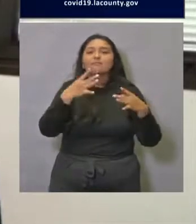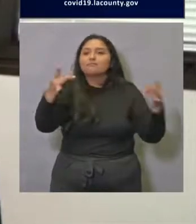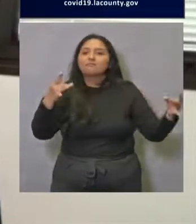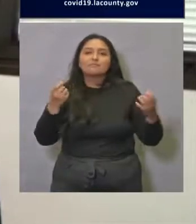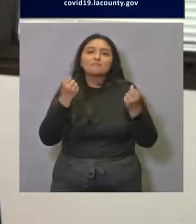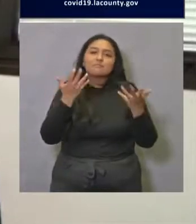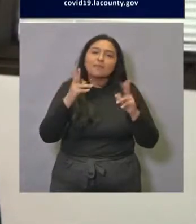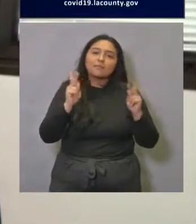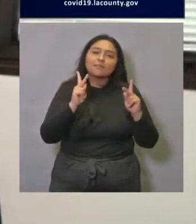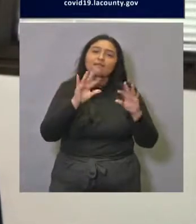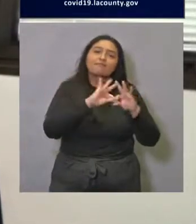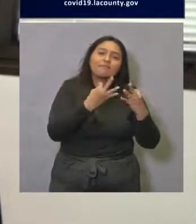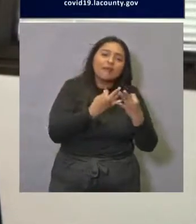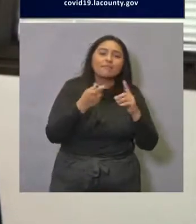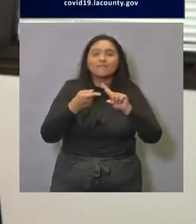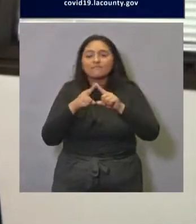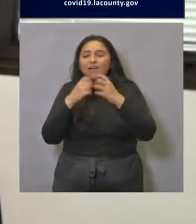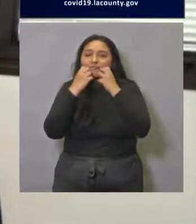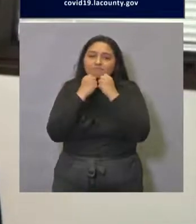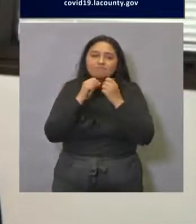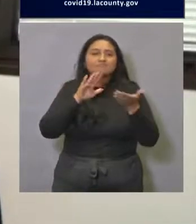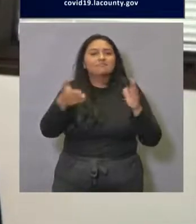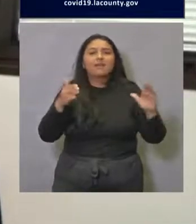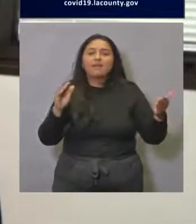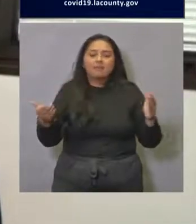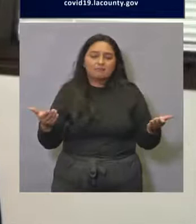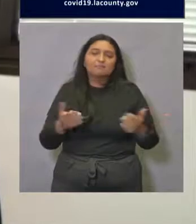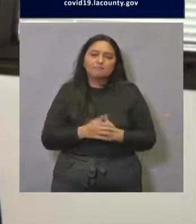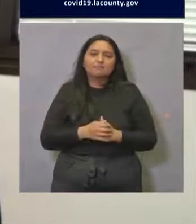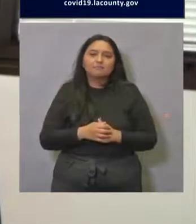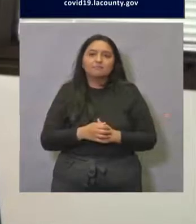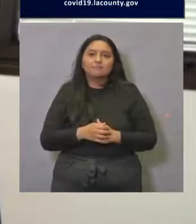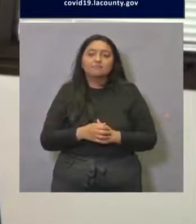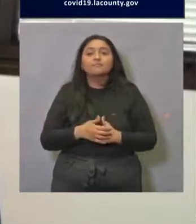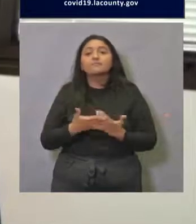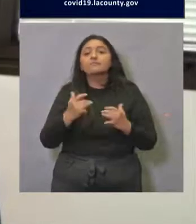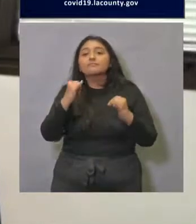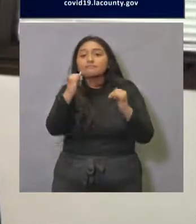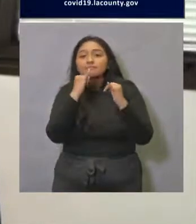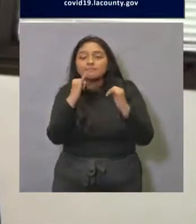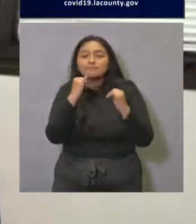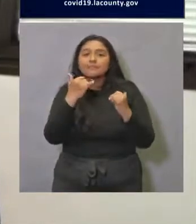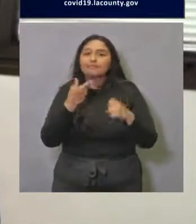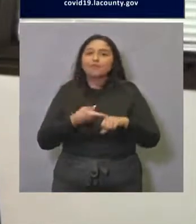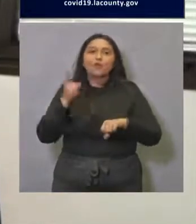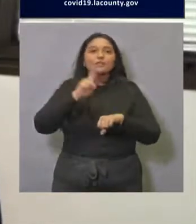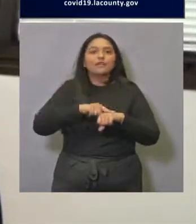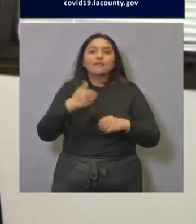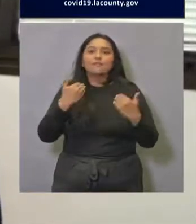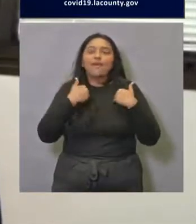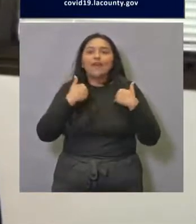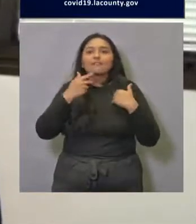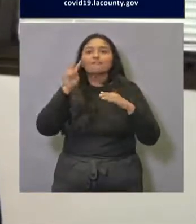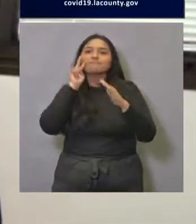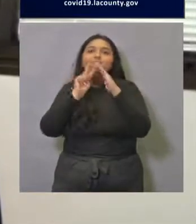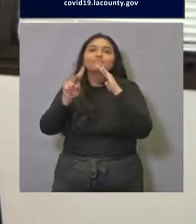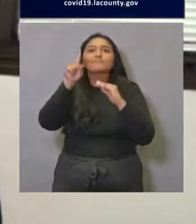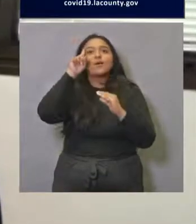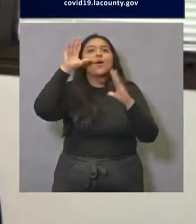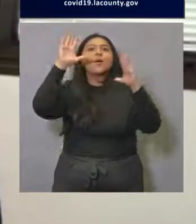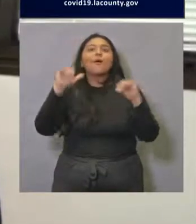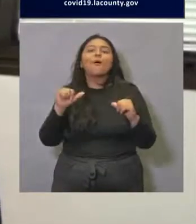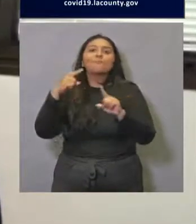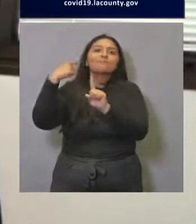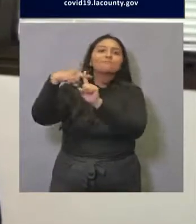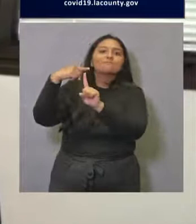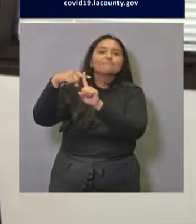familiares. Como muchos de ustedes, tenemos la esperanza por primera vez en mucho tiempo, lo que hace que